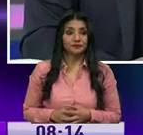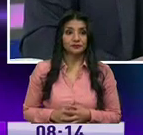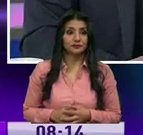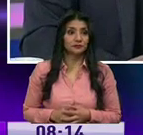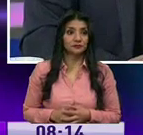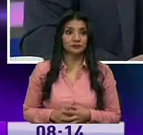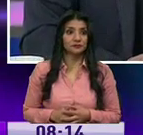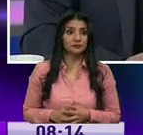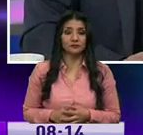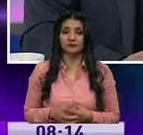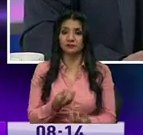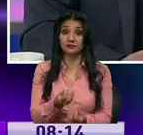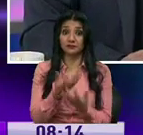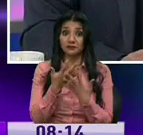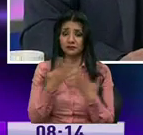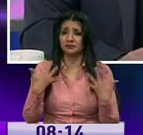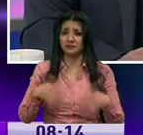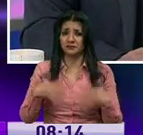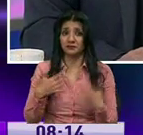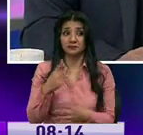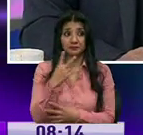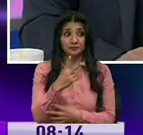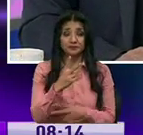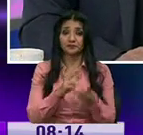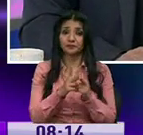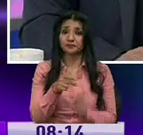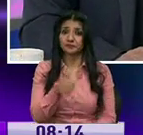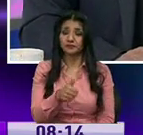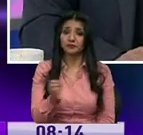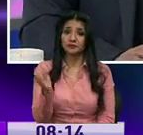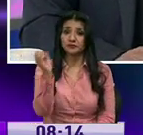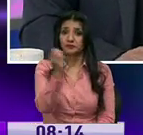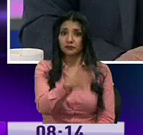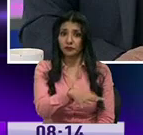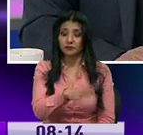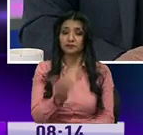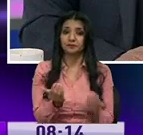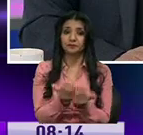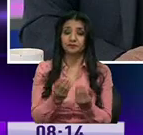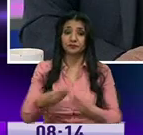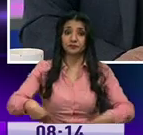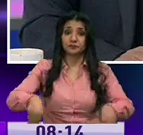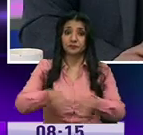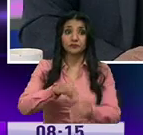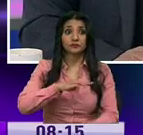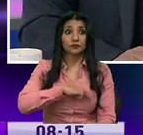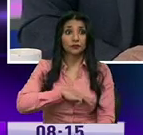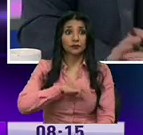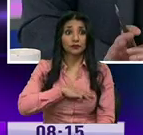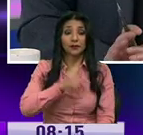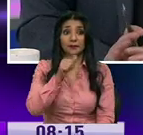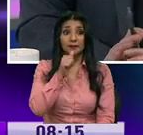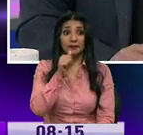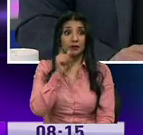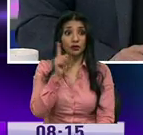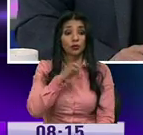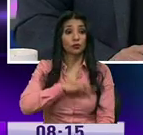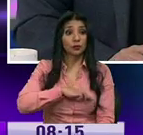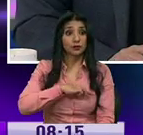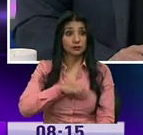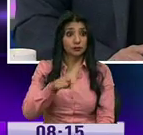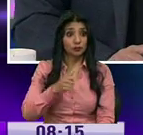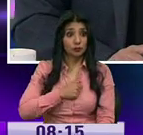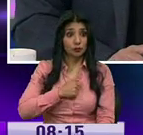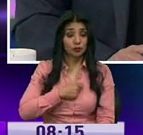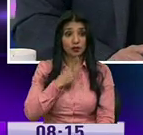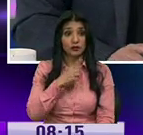terrible eso que me cuenta Sofía Intimilla ahí con los vecinos. ¿El terreno finalmente es del municipio o es privado, Sofía? ¿Qué mismo es? Porque